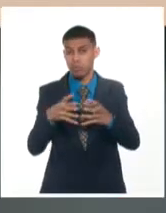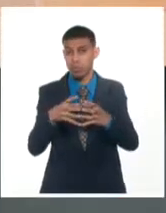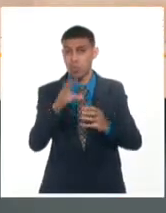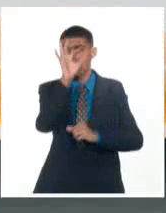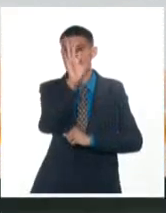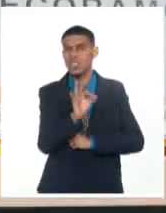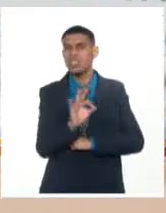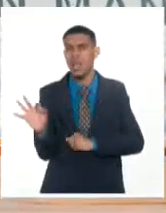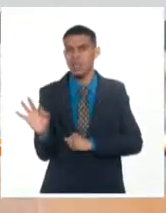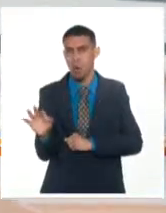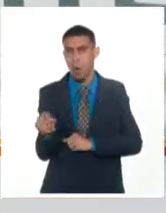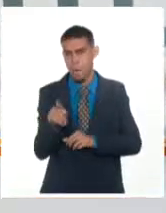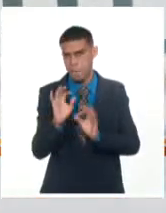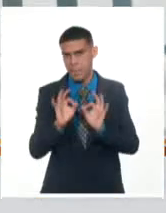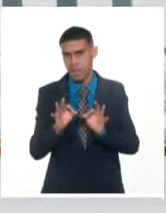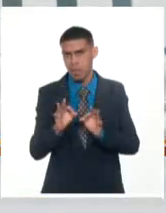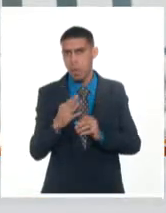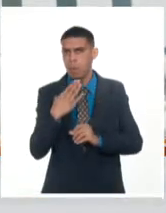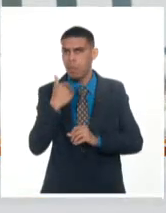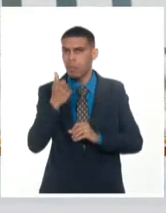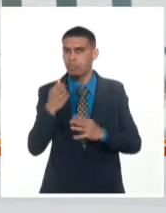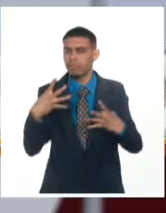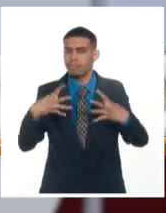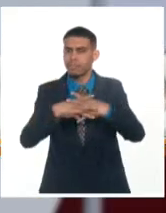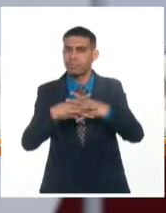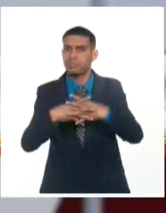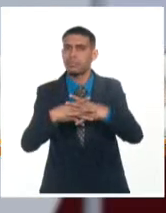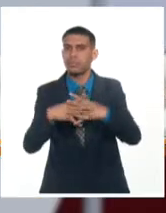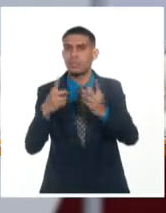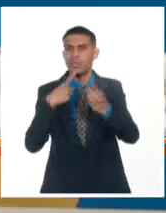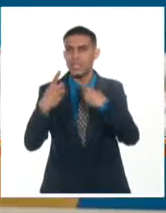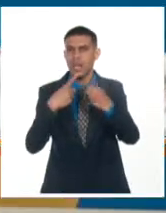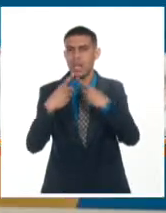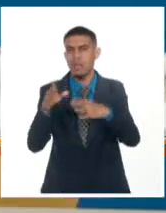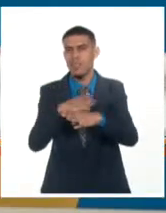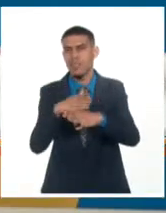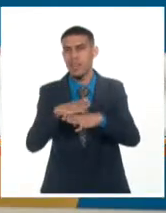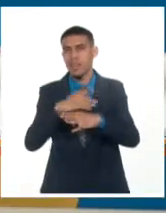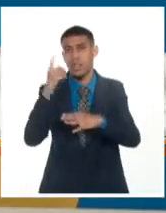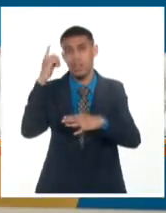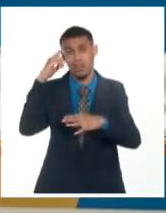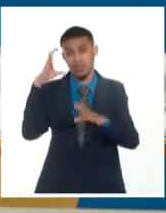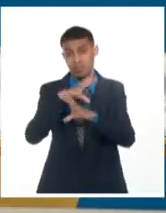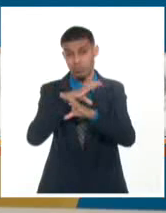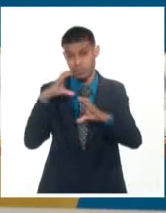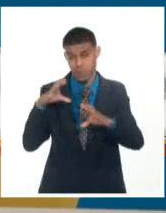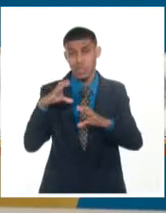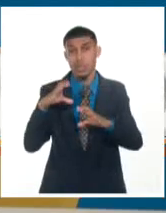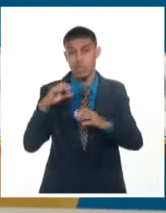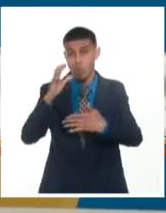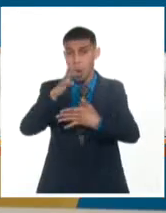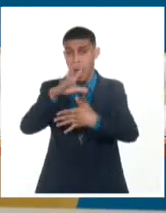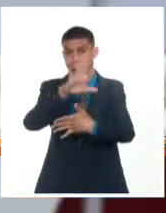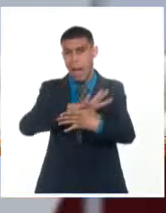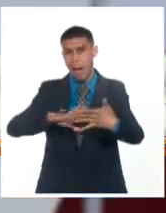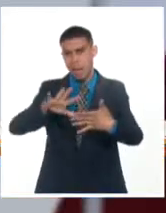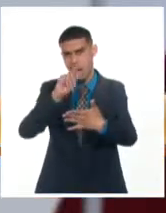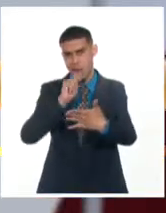de tener la posibilidad también de intercambiar con académicos de Iberoamérica